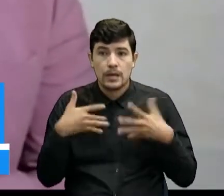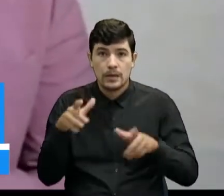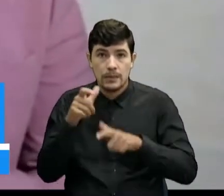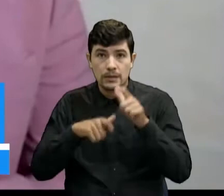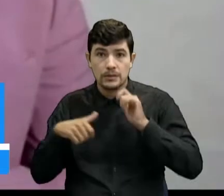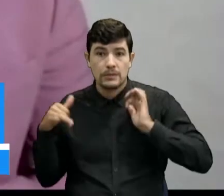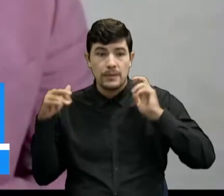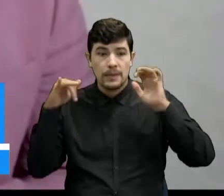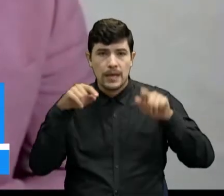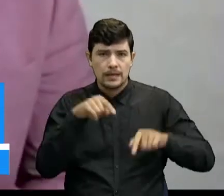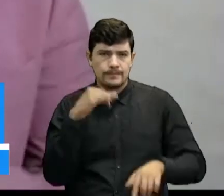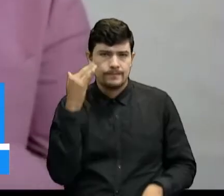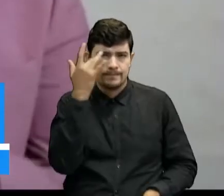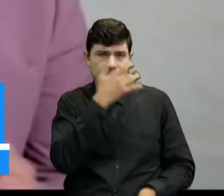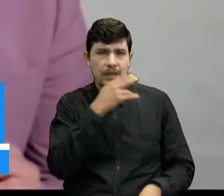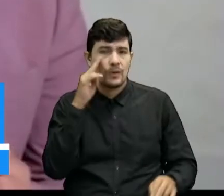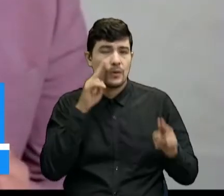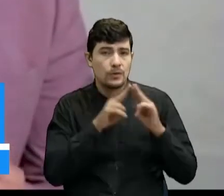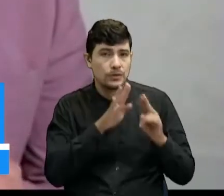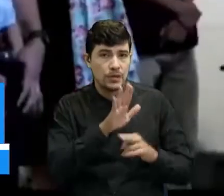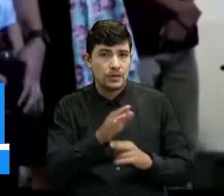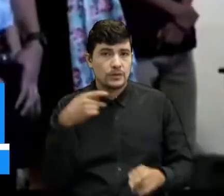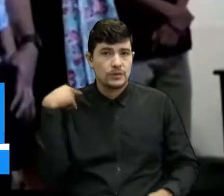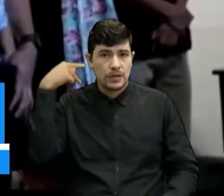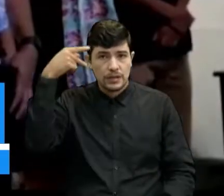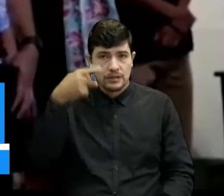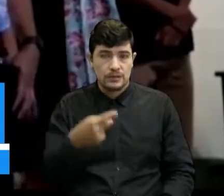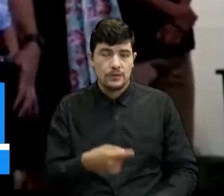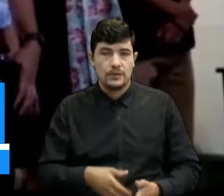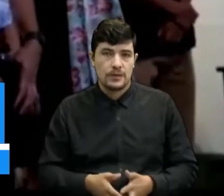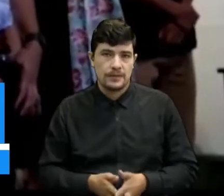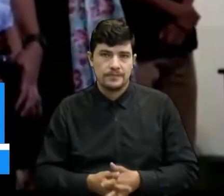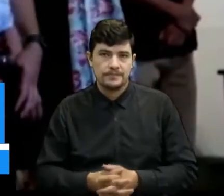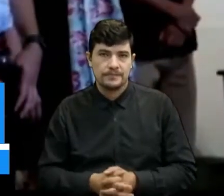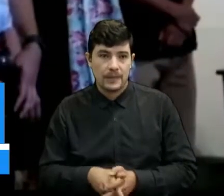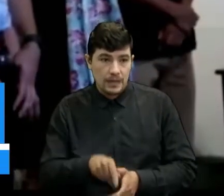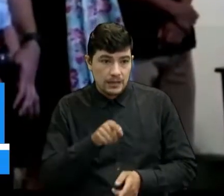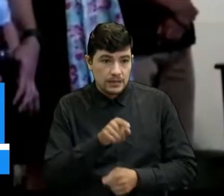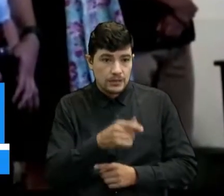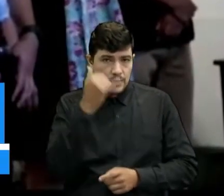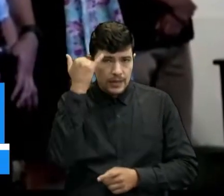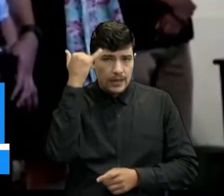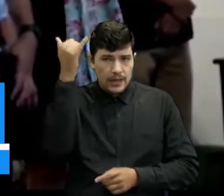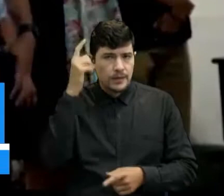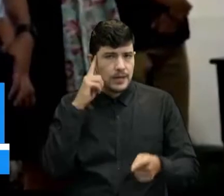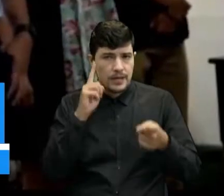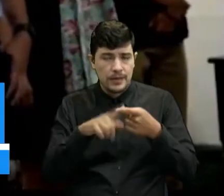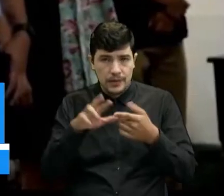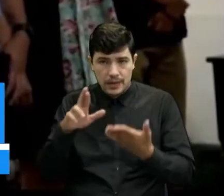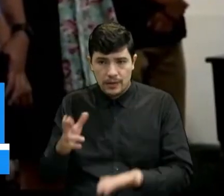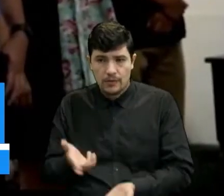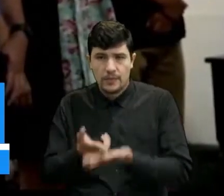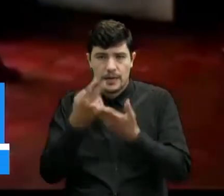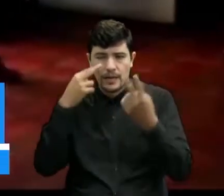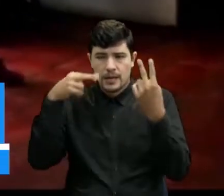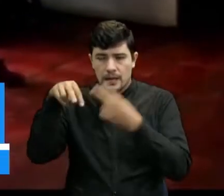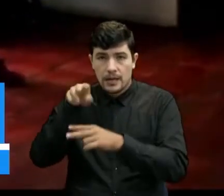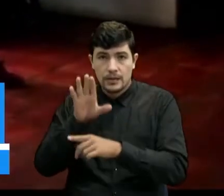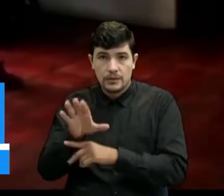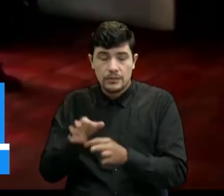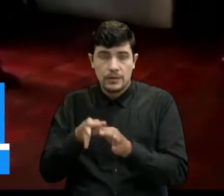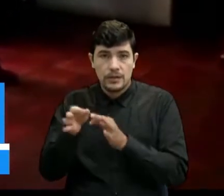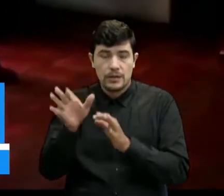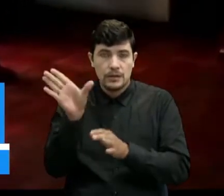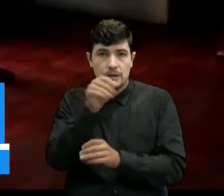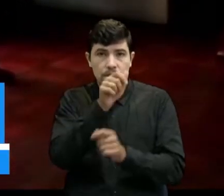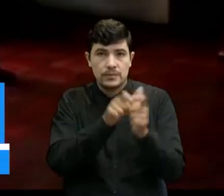venga se enamore y se lleve una historia única y repetible para vivir. A través de esta iniciativa se busca reactivar el turismo en el municipio y hacer que